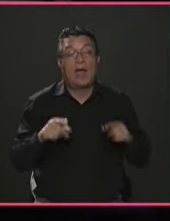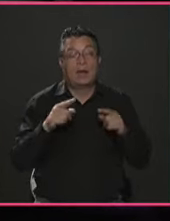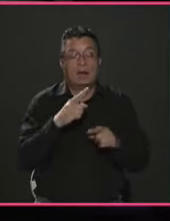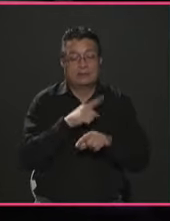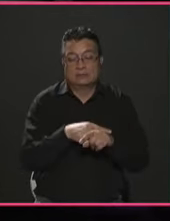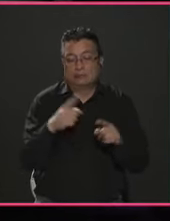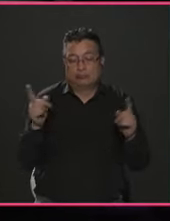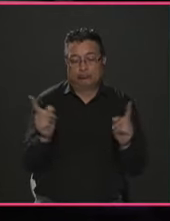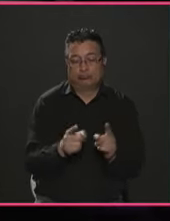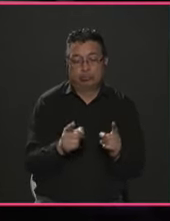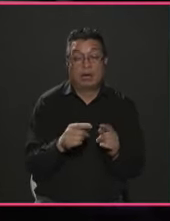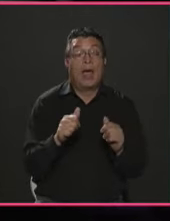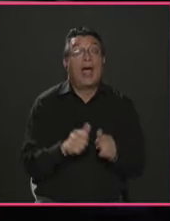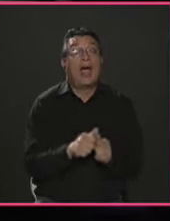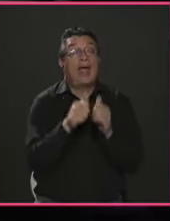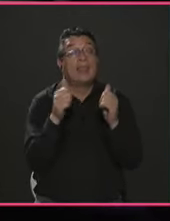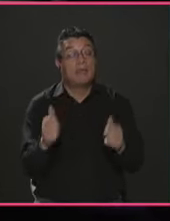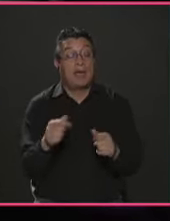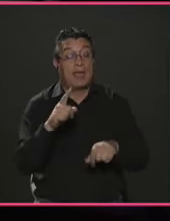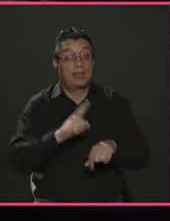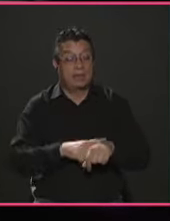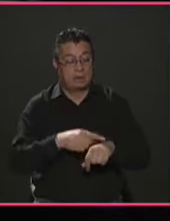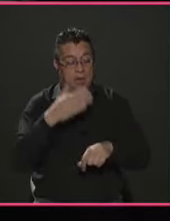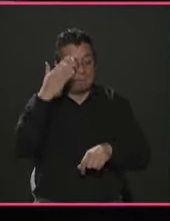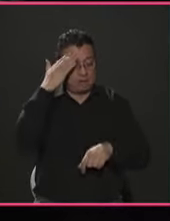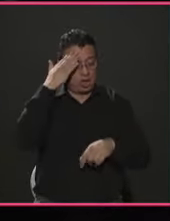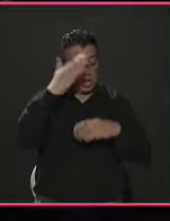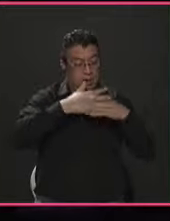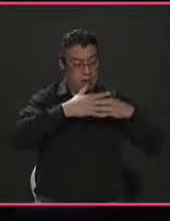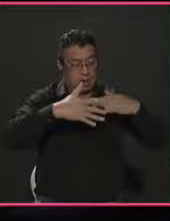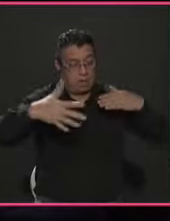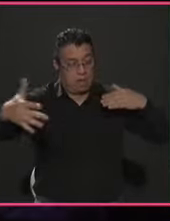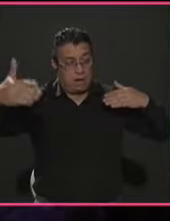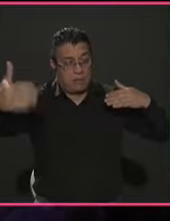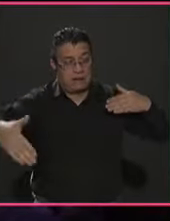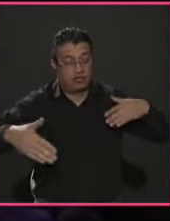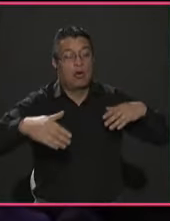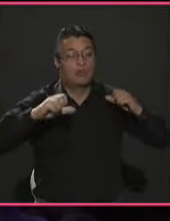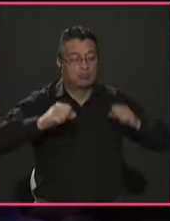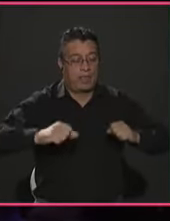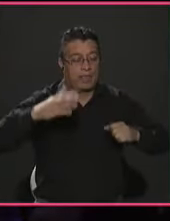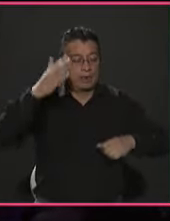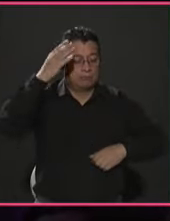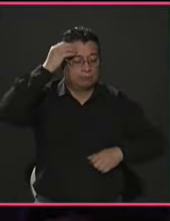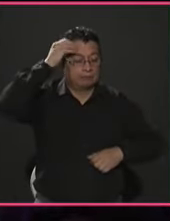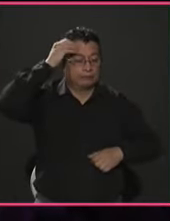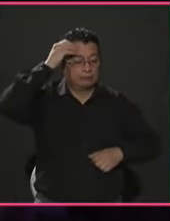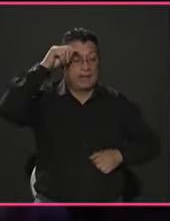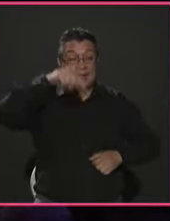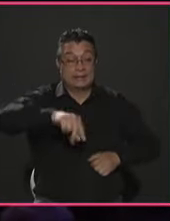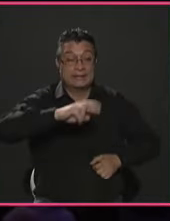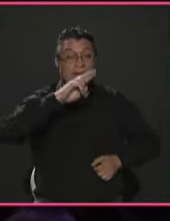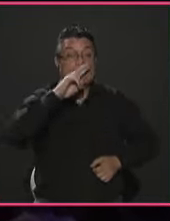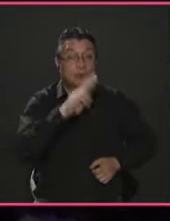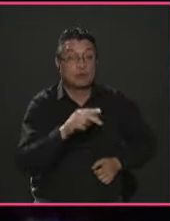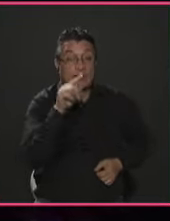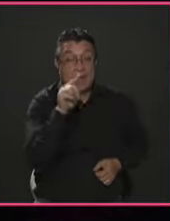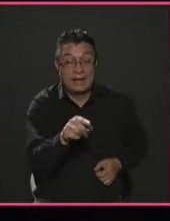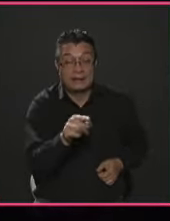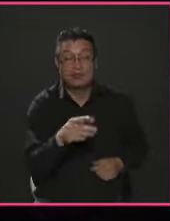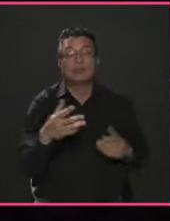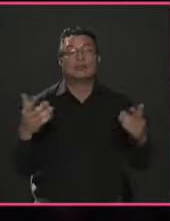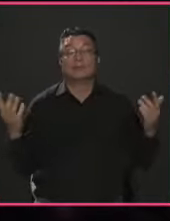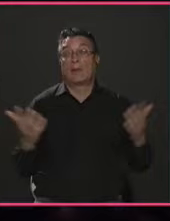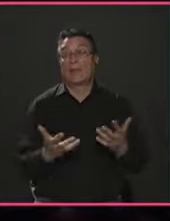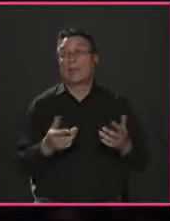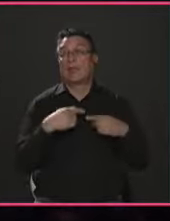limitado sino también que además tenga memoria a largo plazo y cómo se logra eso básicamente la respuesta a eso es una